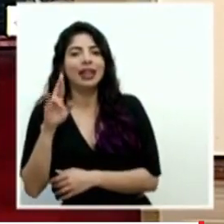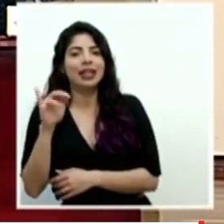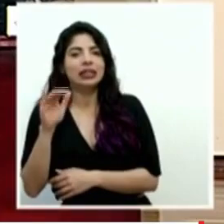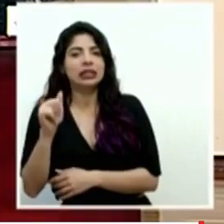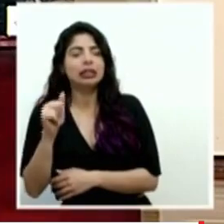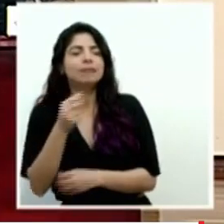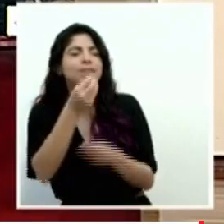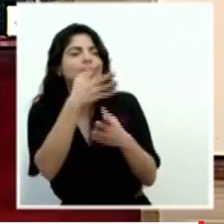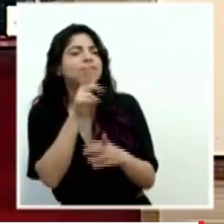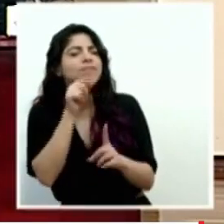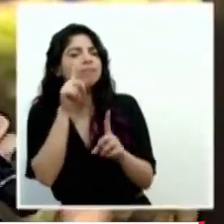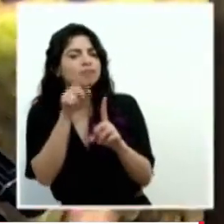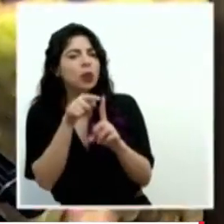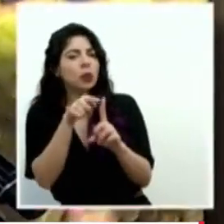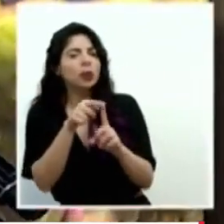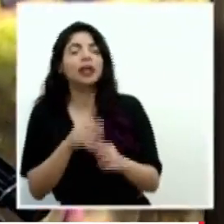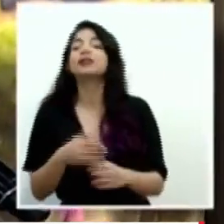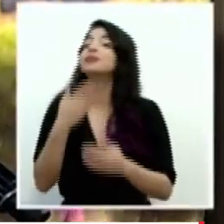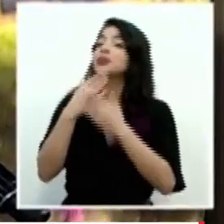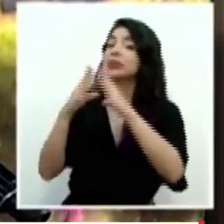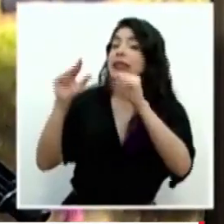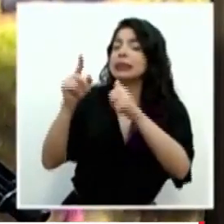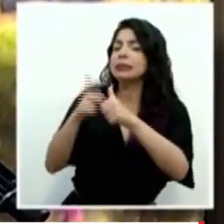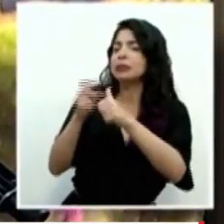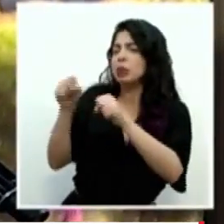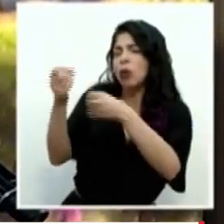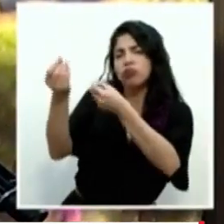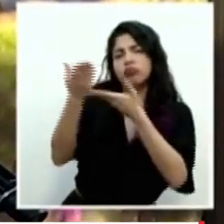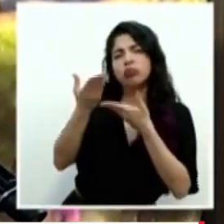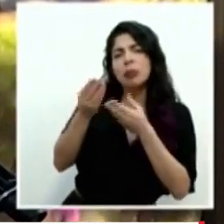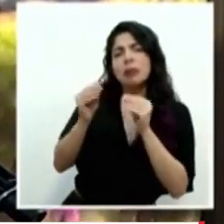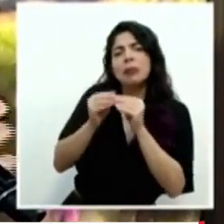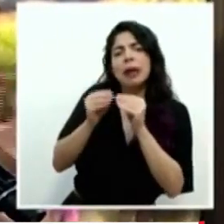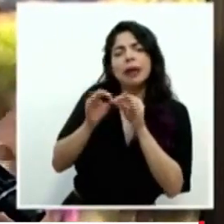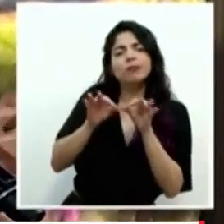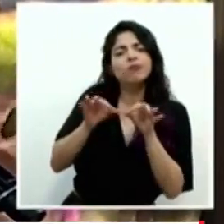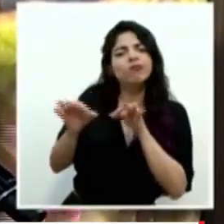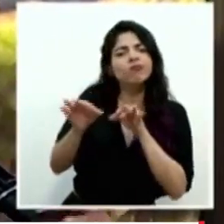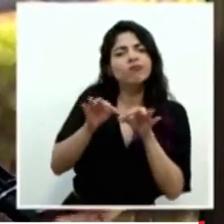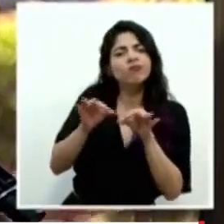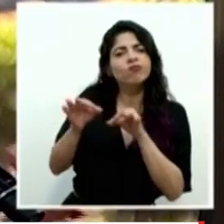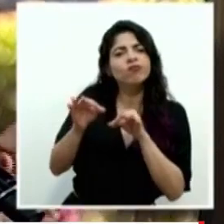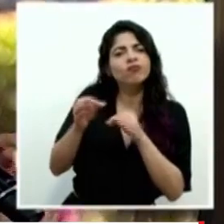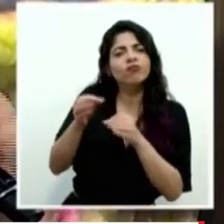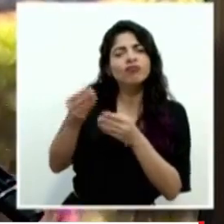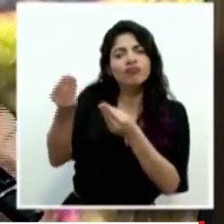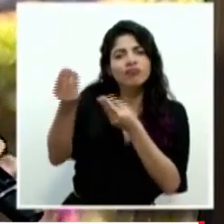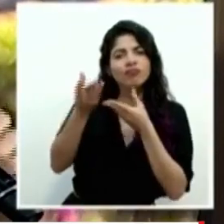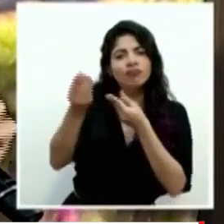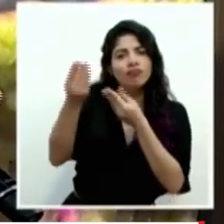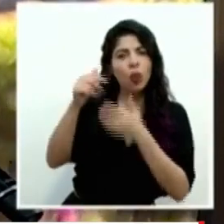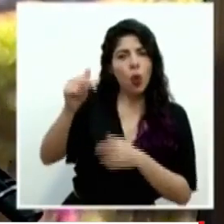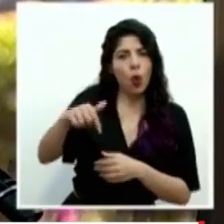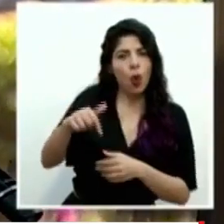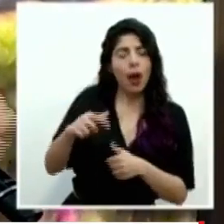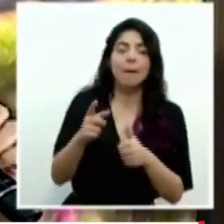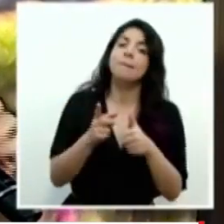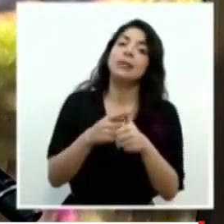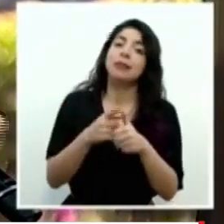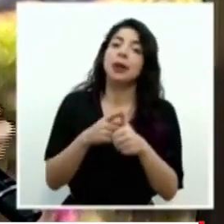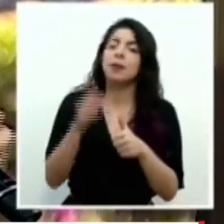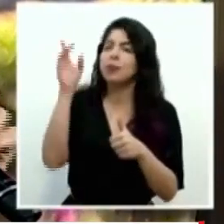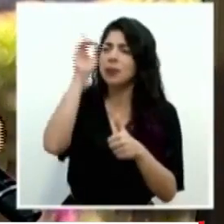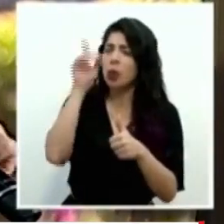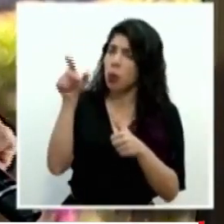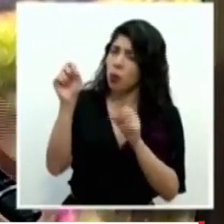consulta. Buenas tardes. En primer lugar, para que nos puedan dar un poquito de detalles en los reportes que se dieron hoy, en primer lugar,